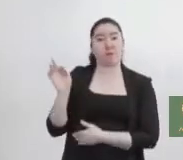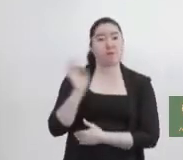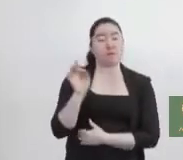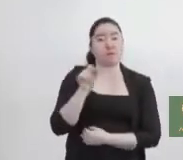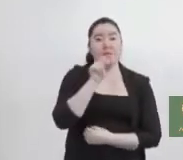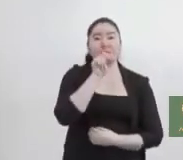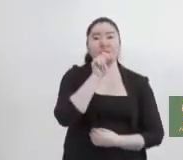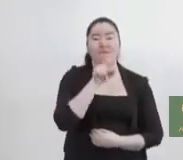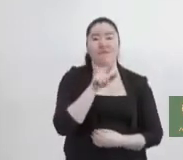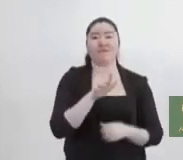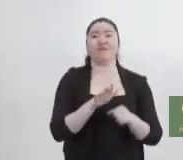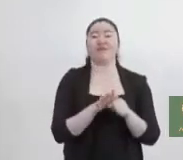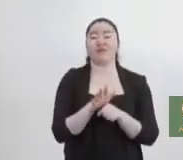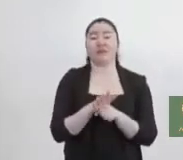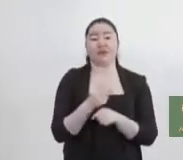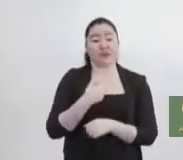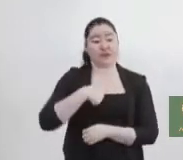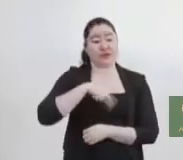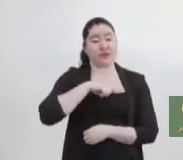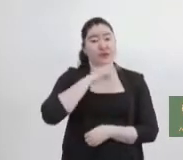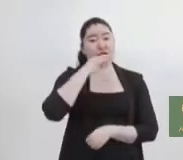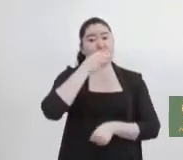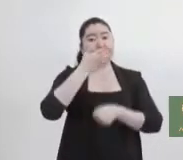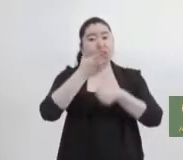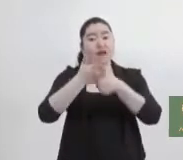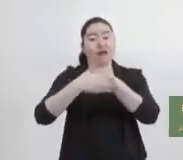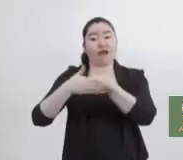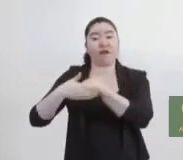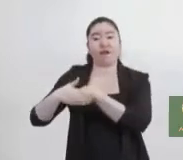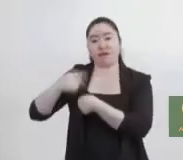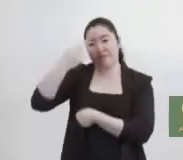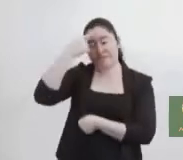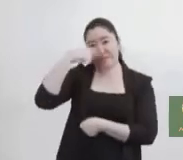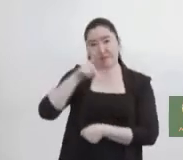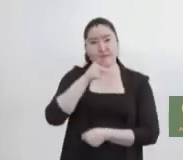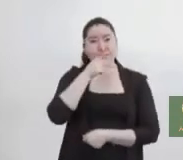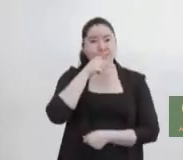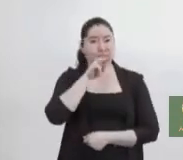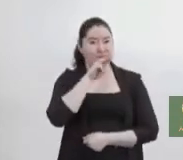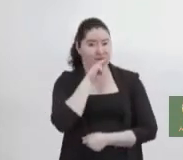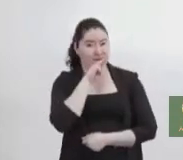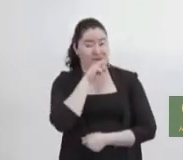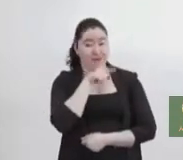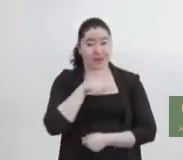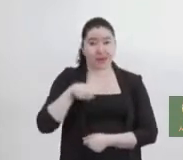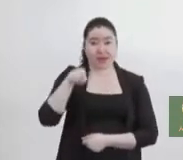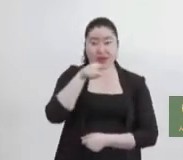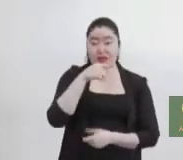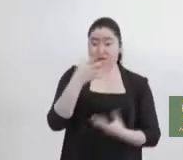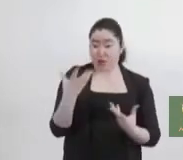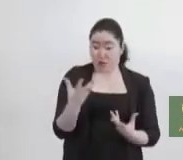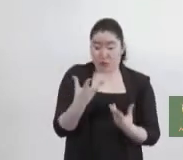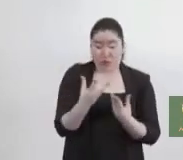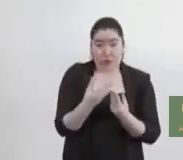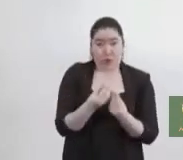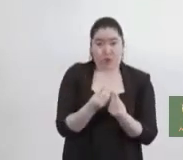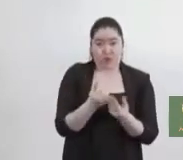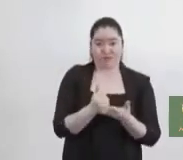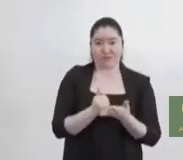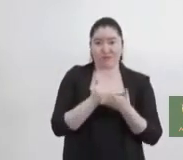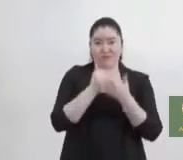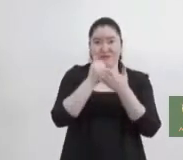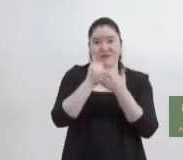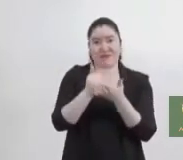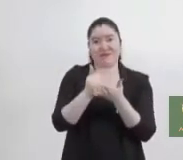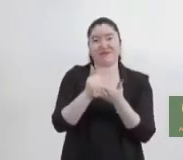también pues hagamos una convocatoria a padres y madres de familia, para que podamos entre todos pues ayudar